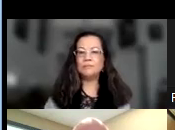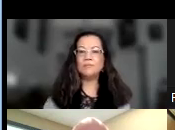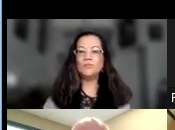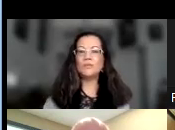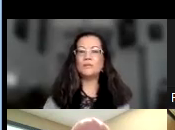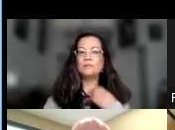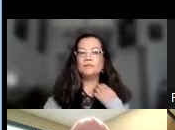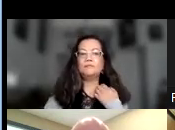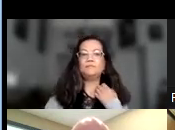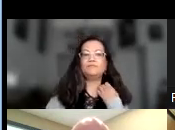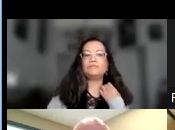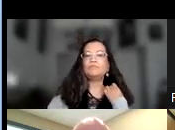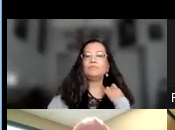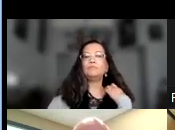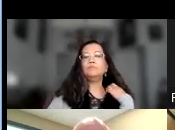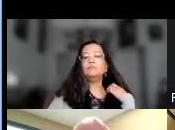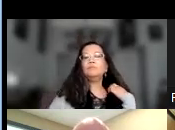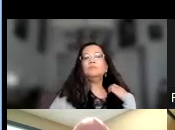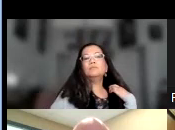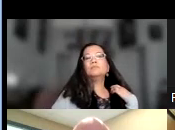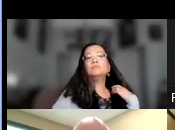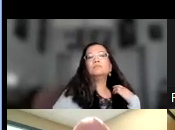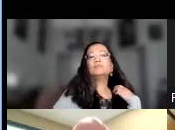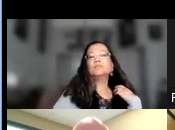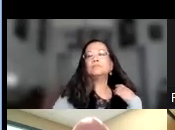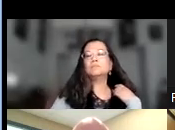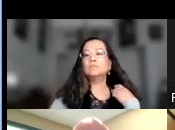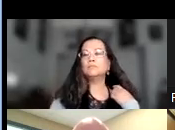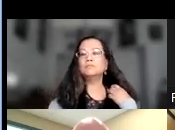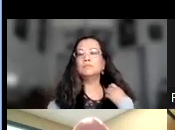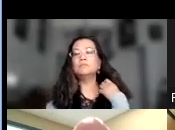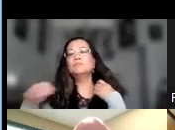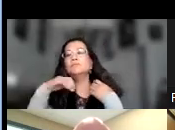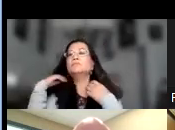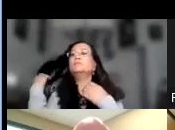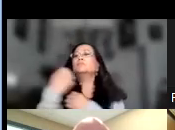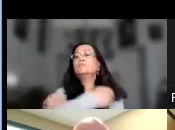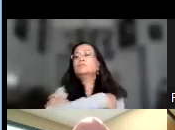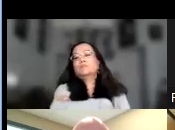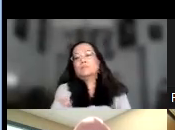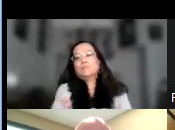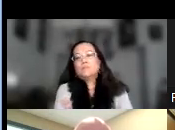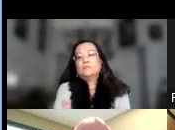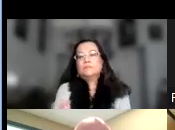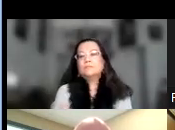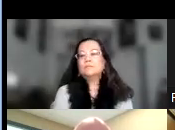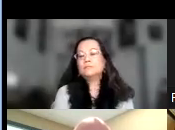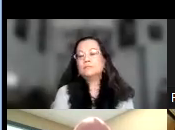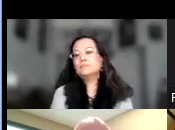diapositiva, aquí es donde nos desviamos un poco de la información que nos